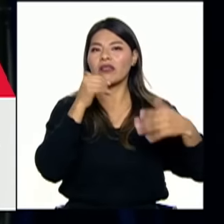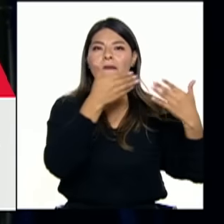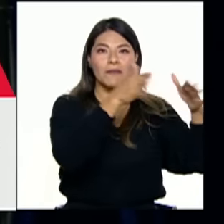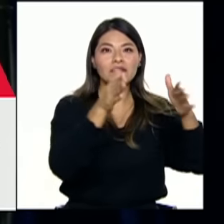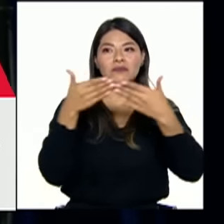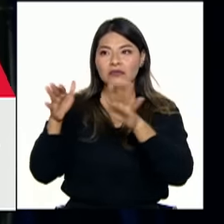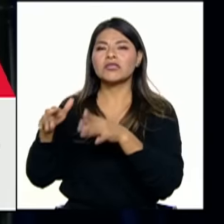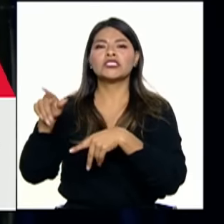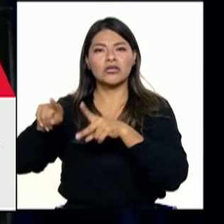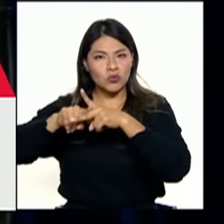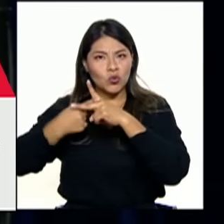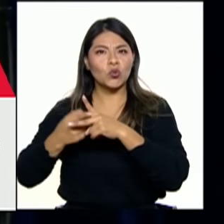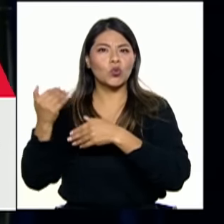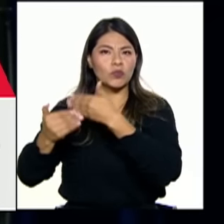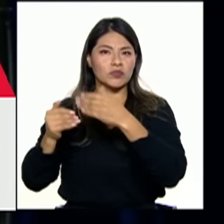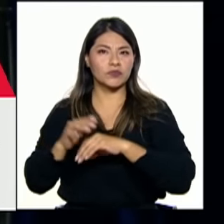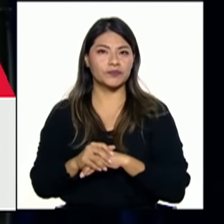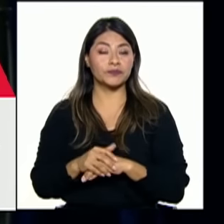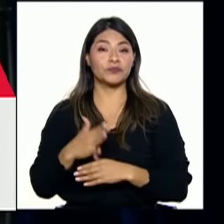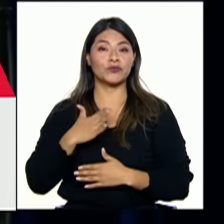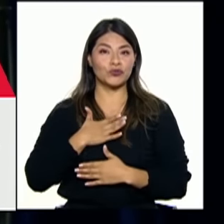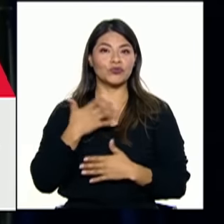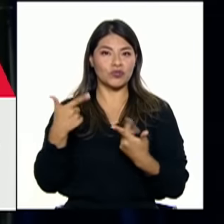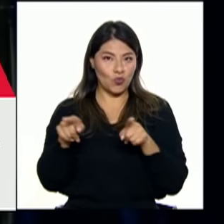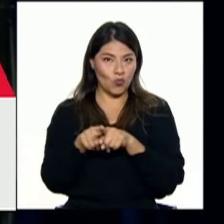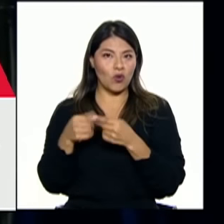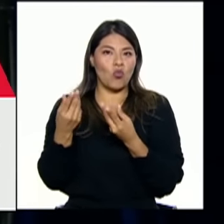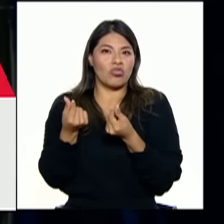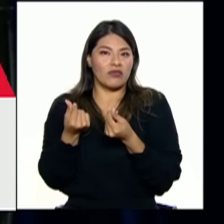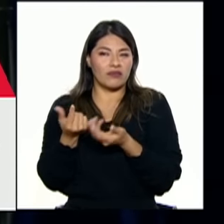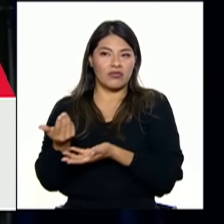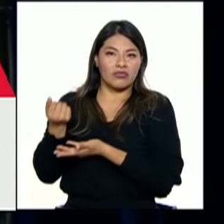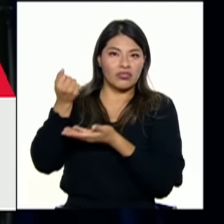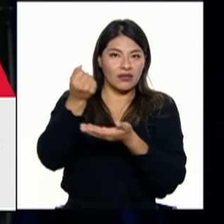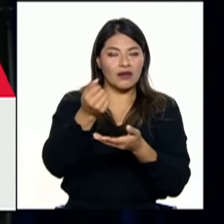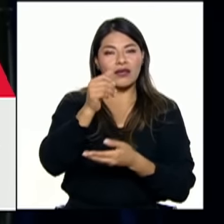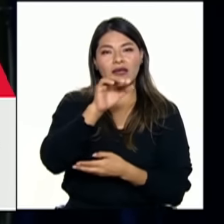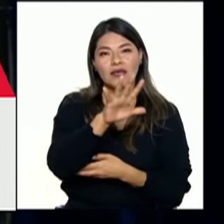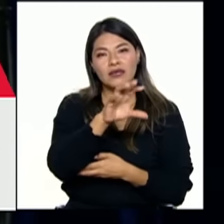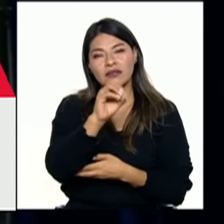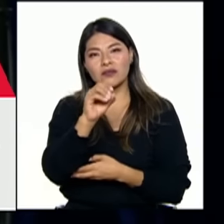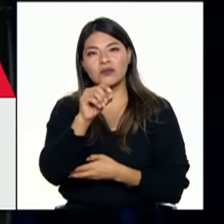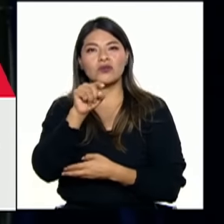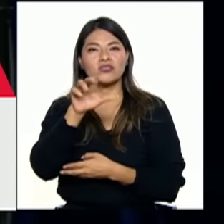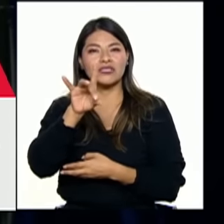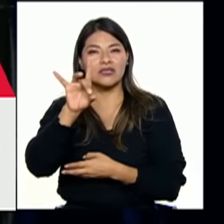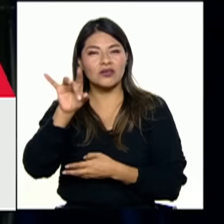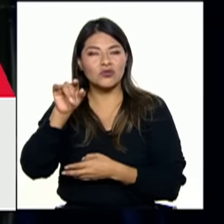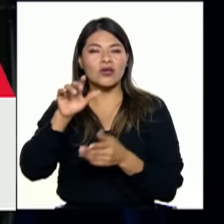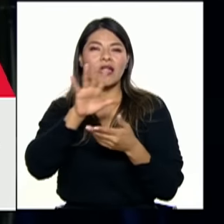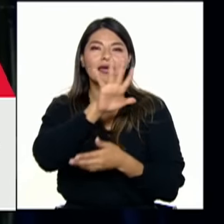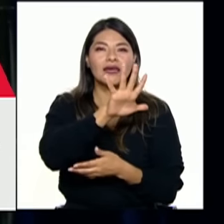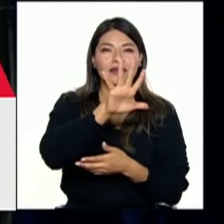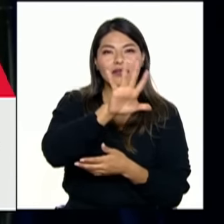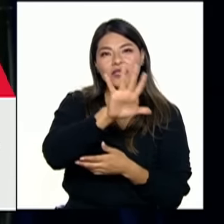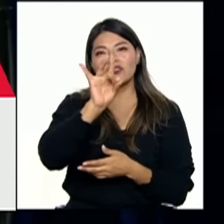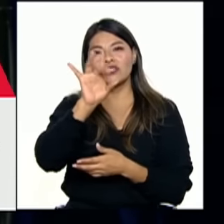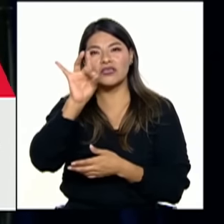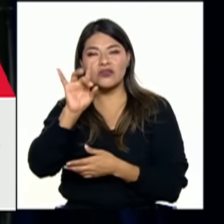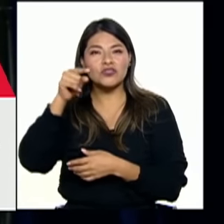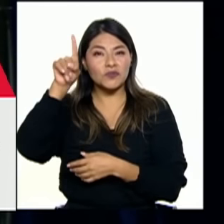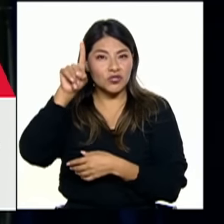En tanto, transferimos 588 millones al Ministerio de Defensa para la construcción